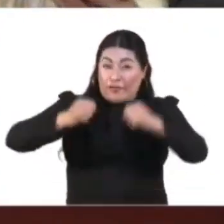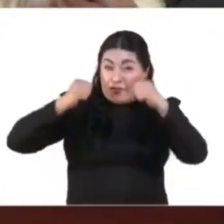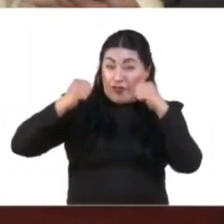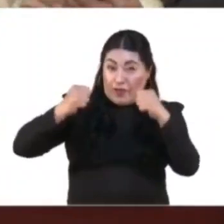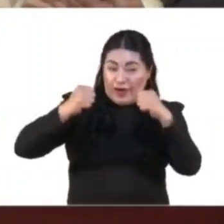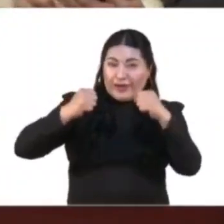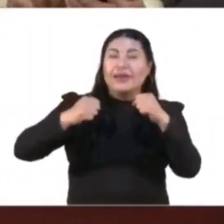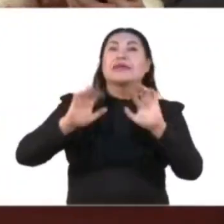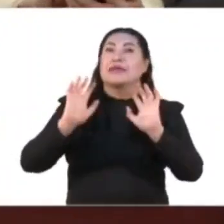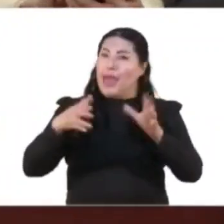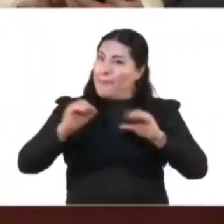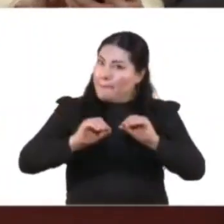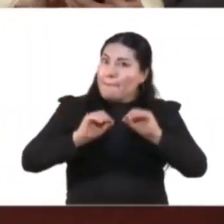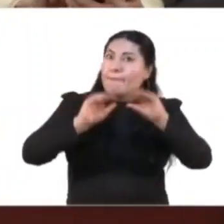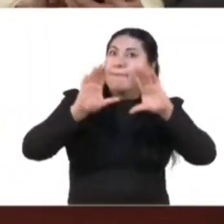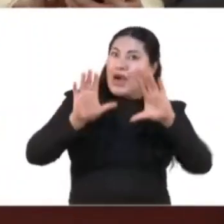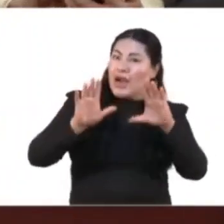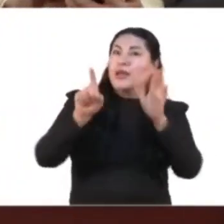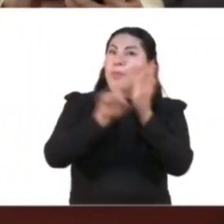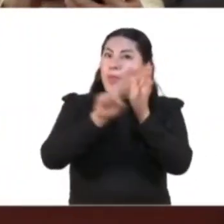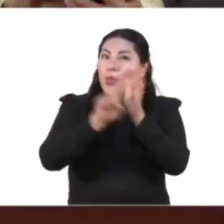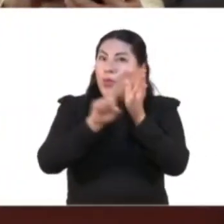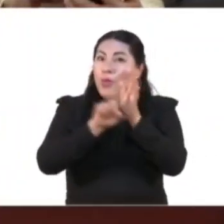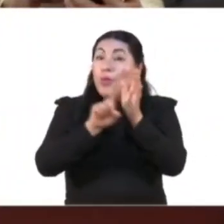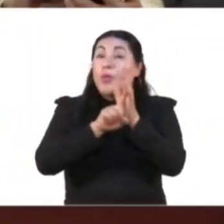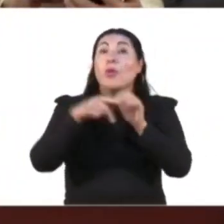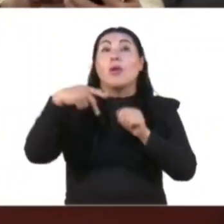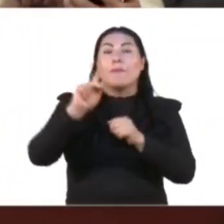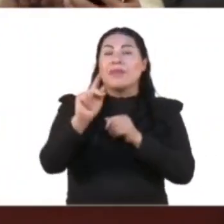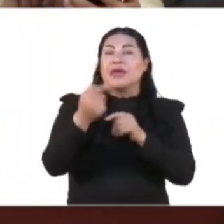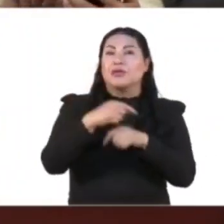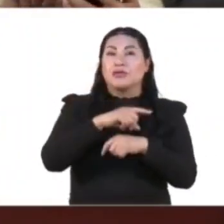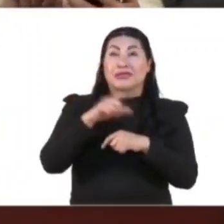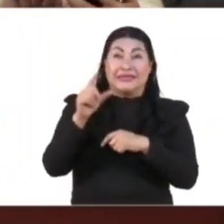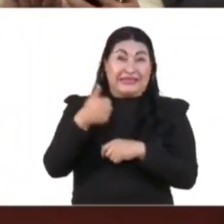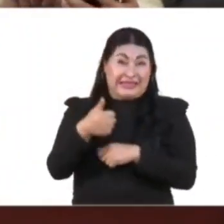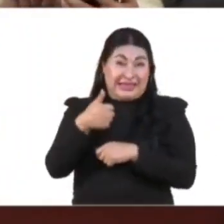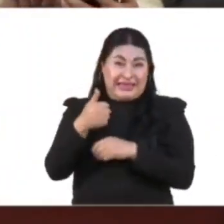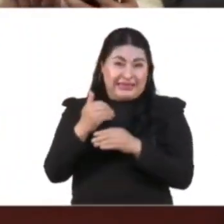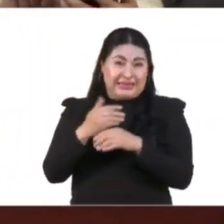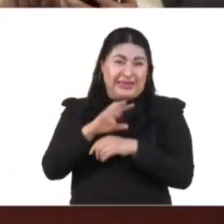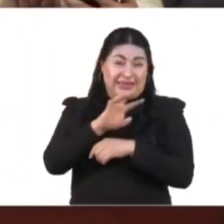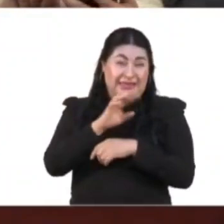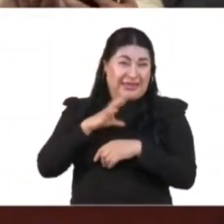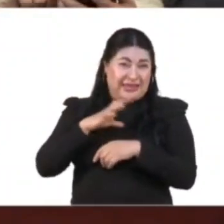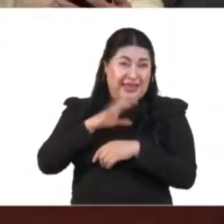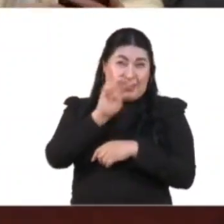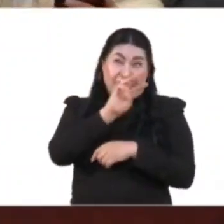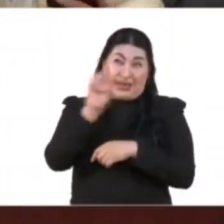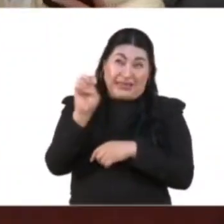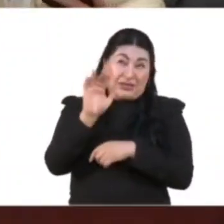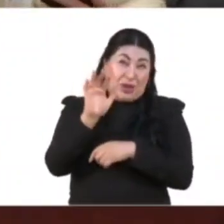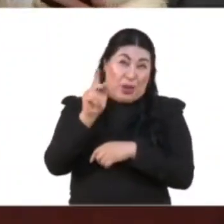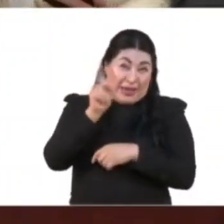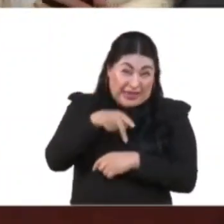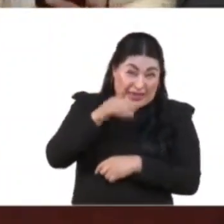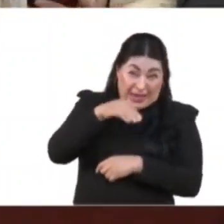activa. Si es magnitud mayor a 6, pero está a 350